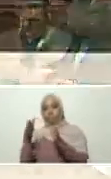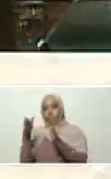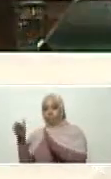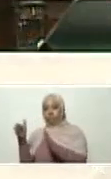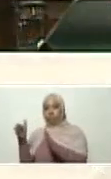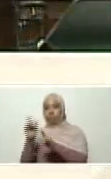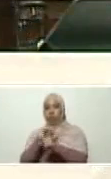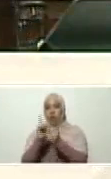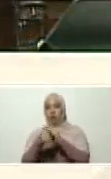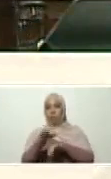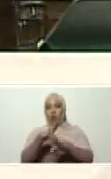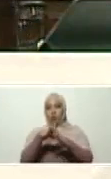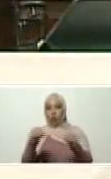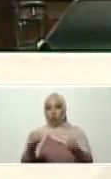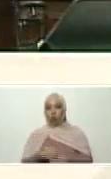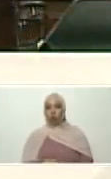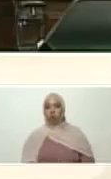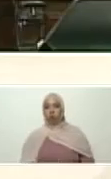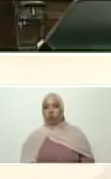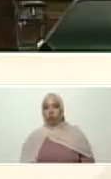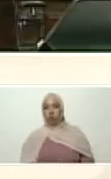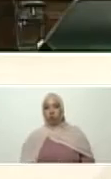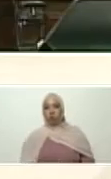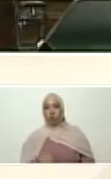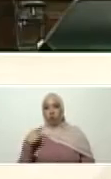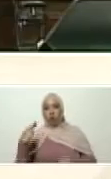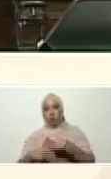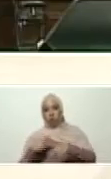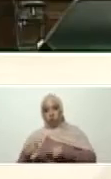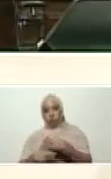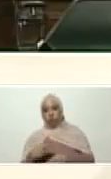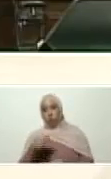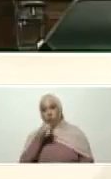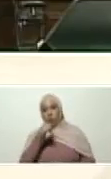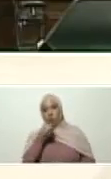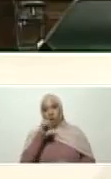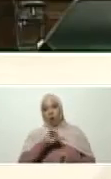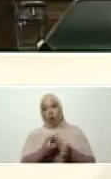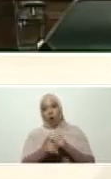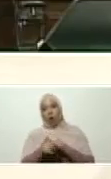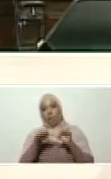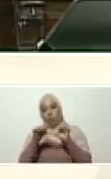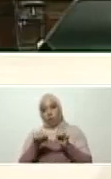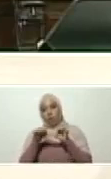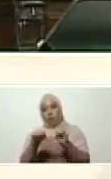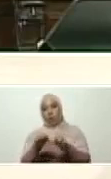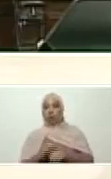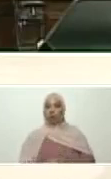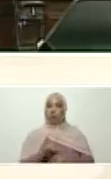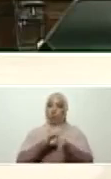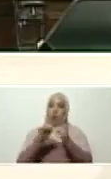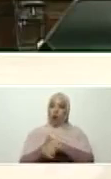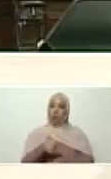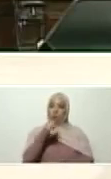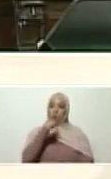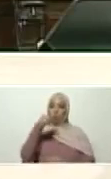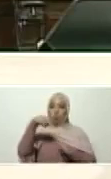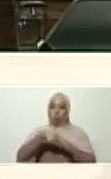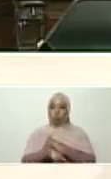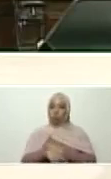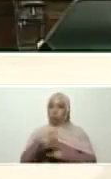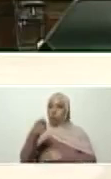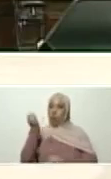para cambiarlo todo. Porque una revolución es un cambio permanente, una transformación profunda